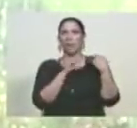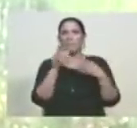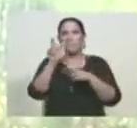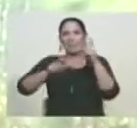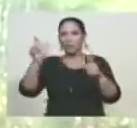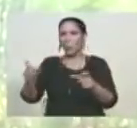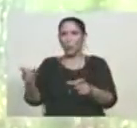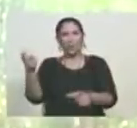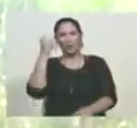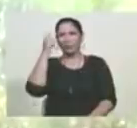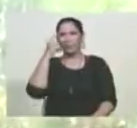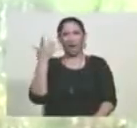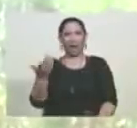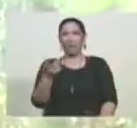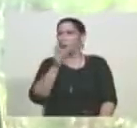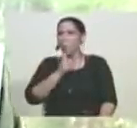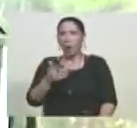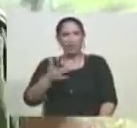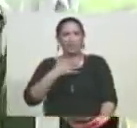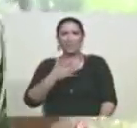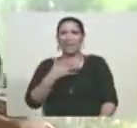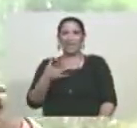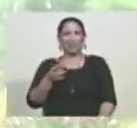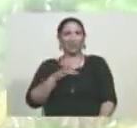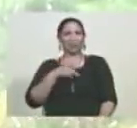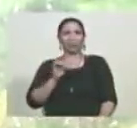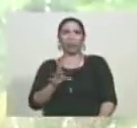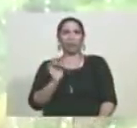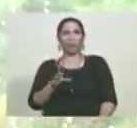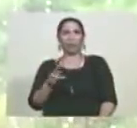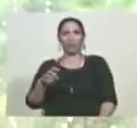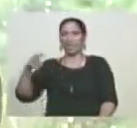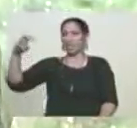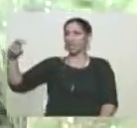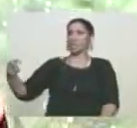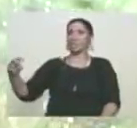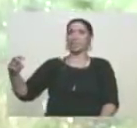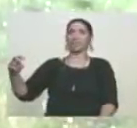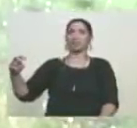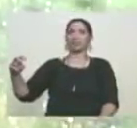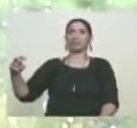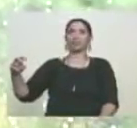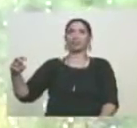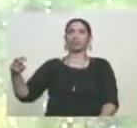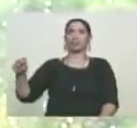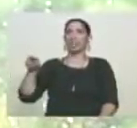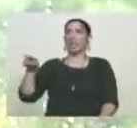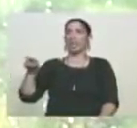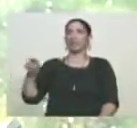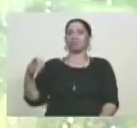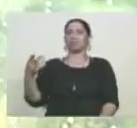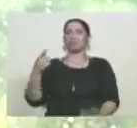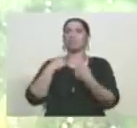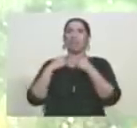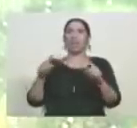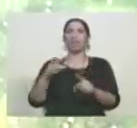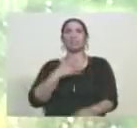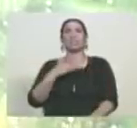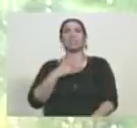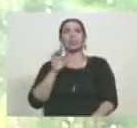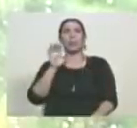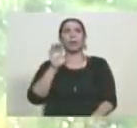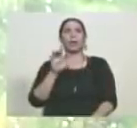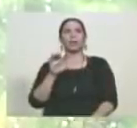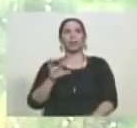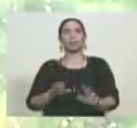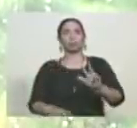indolentes, personas que cuando se sientan en esa silla pierden ese sentido de patria. Y continuó,